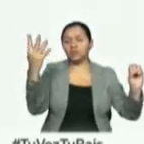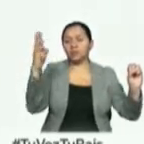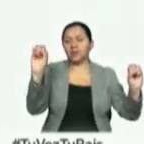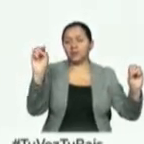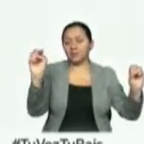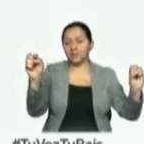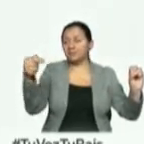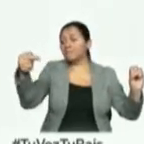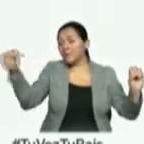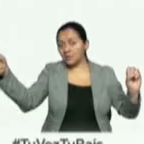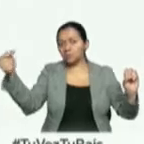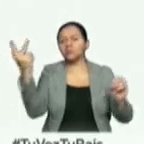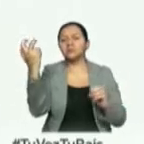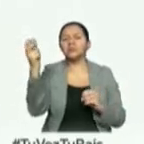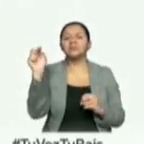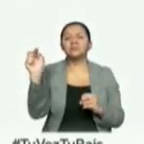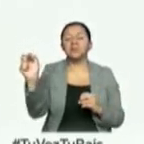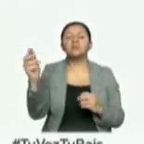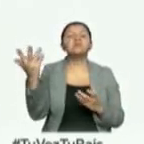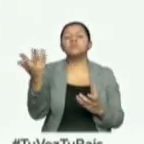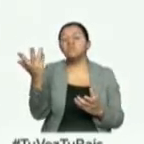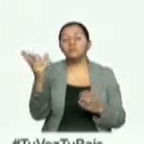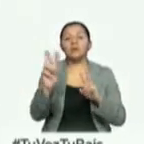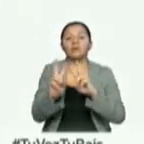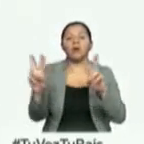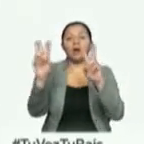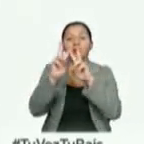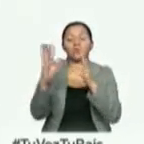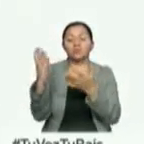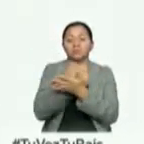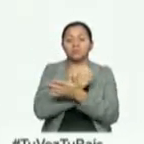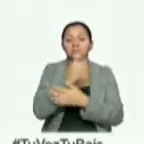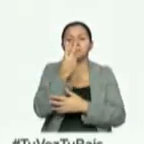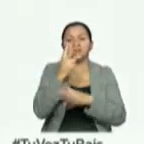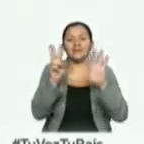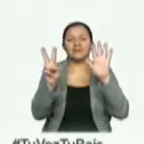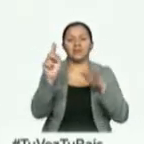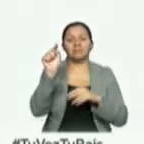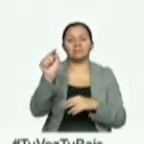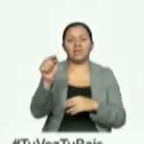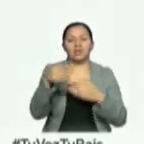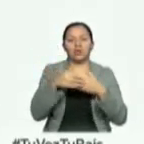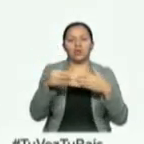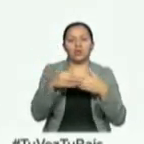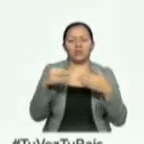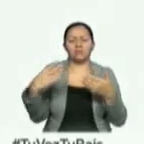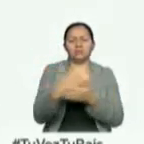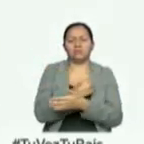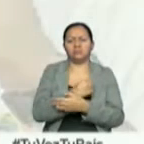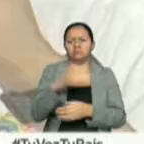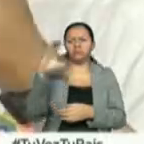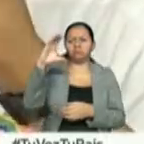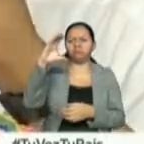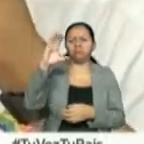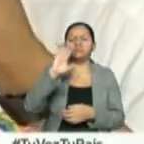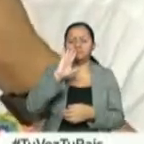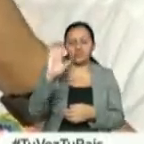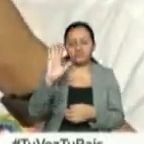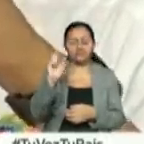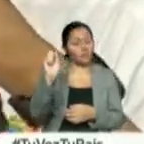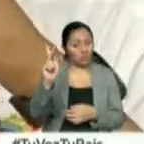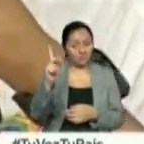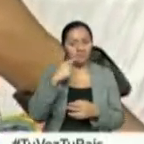ya el neto que está ganando este tipo de 27 mil dólares que toma una brutalidad en ganancias